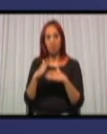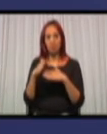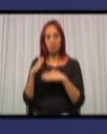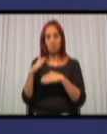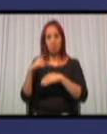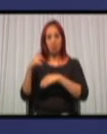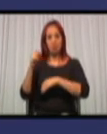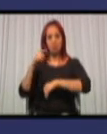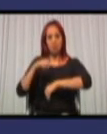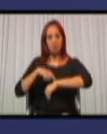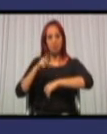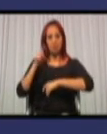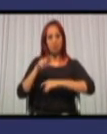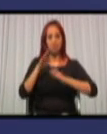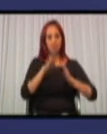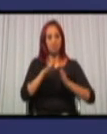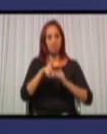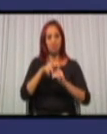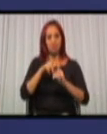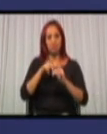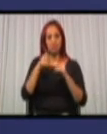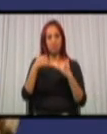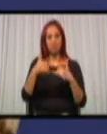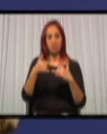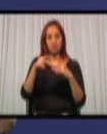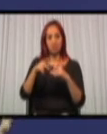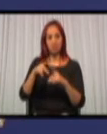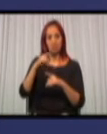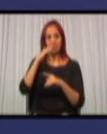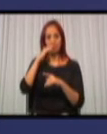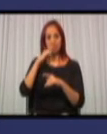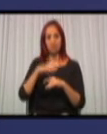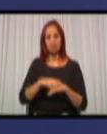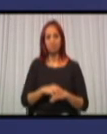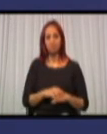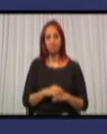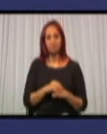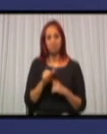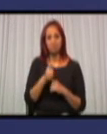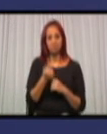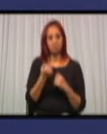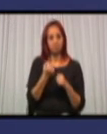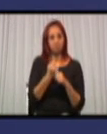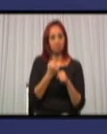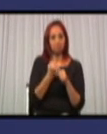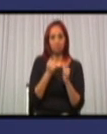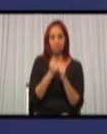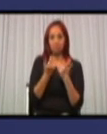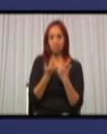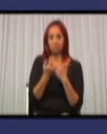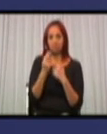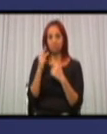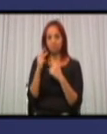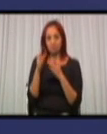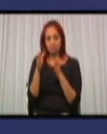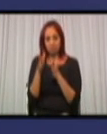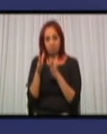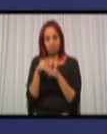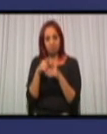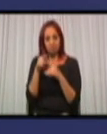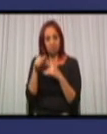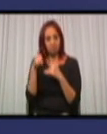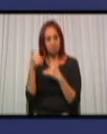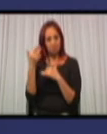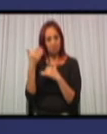plazo, pero hay que ir preparando desde ya a la gente, a los niños. Otras fuentes de empleo es con las MIPIMES. Yo estuve